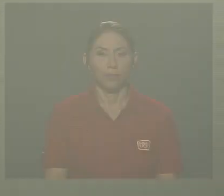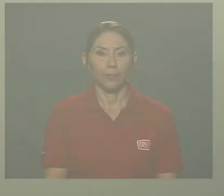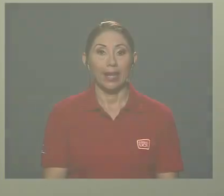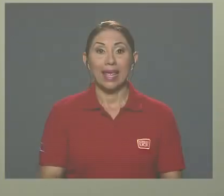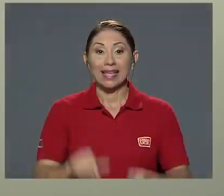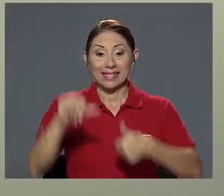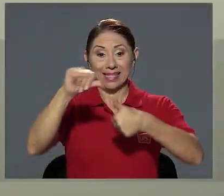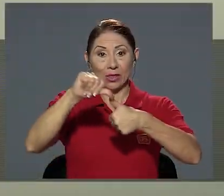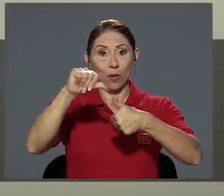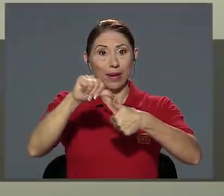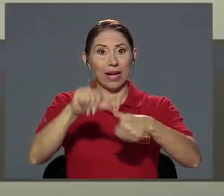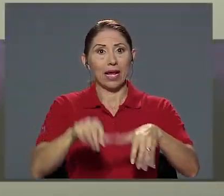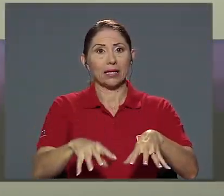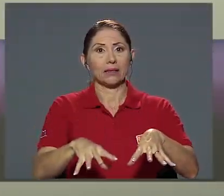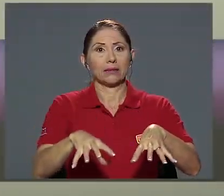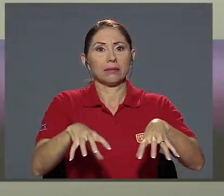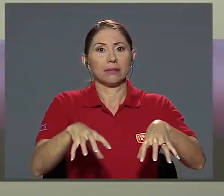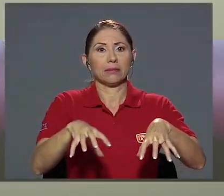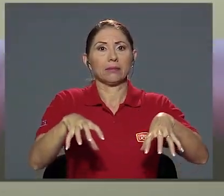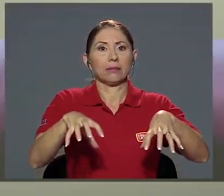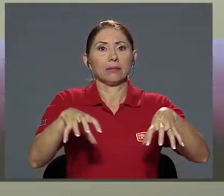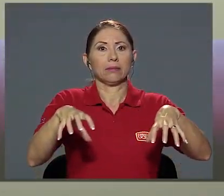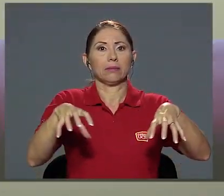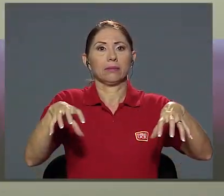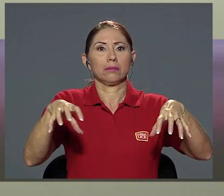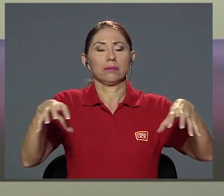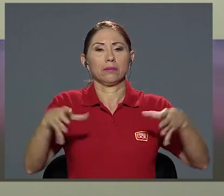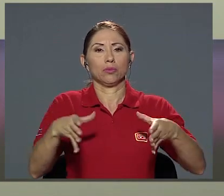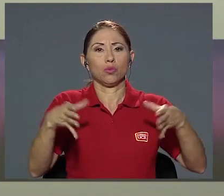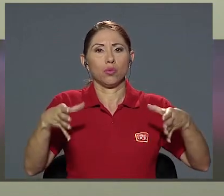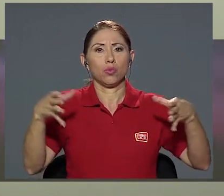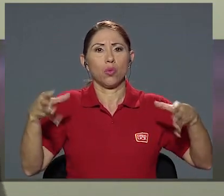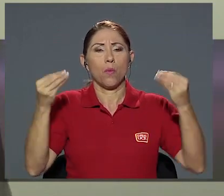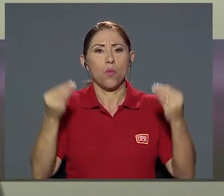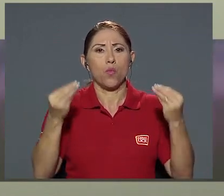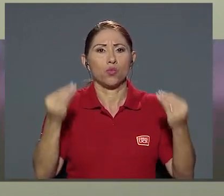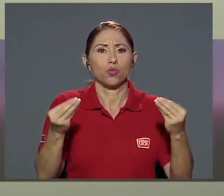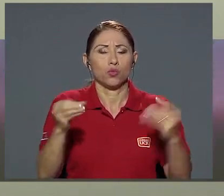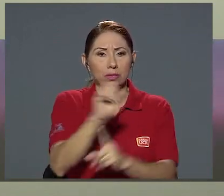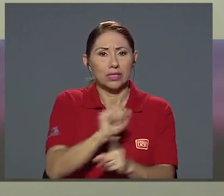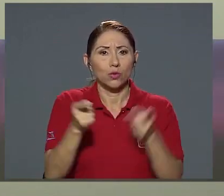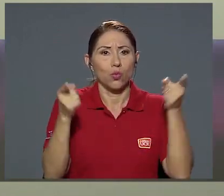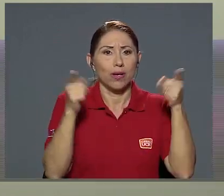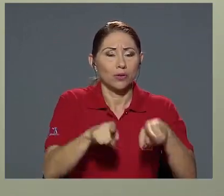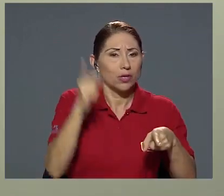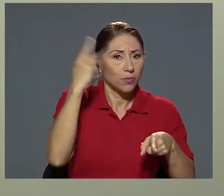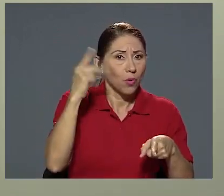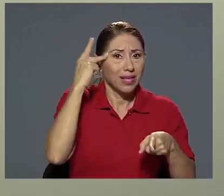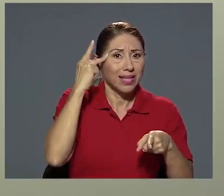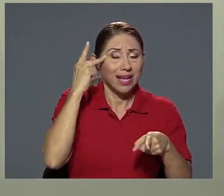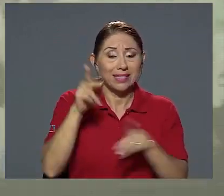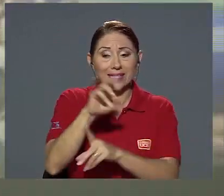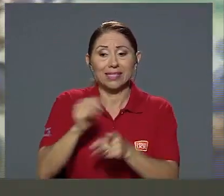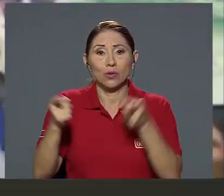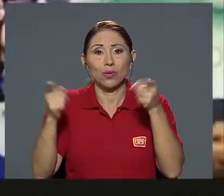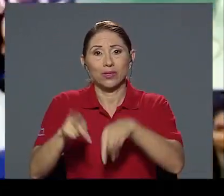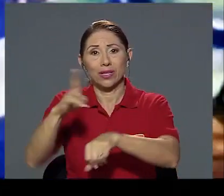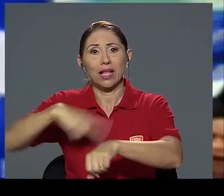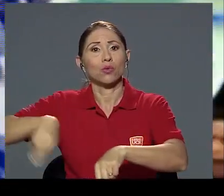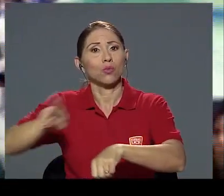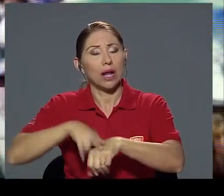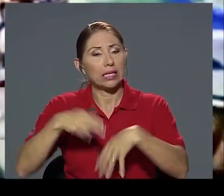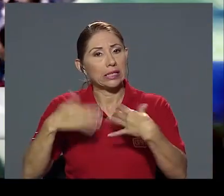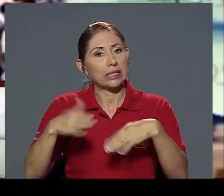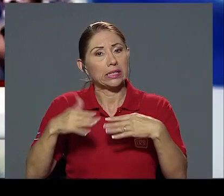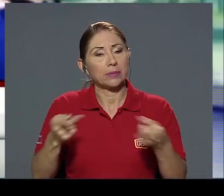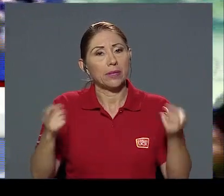La tensión en Centroamérica ha ido creciendo significativamente y es que se han dado fenómenos políticos y naturales muy relevantes. En el